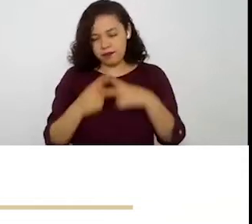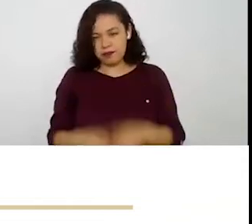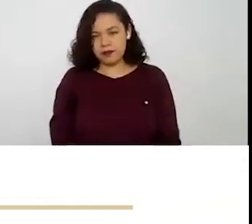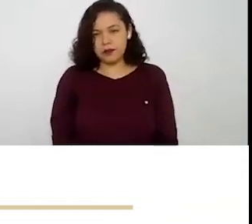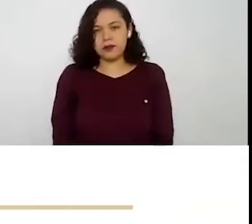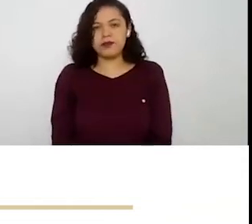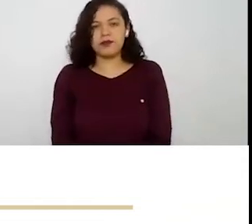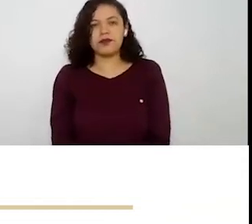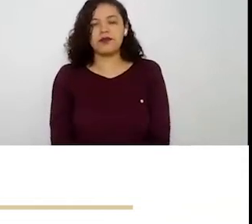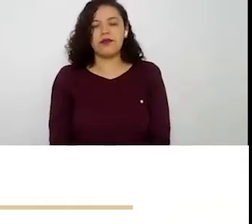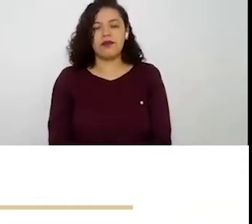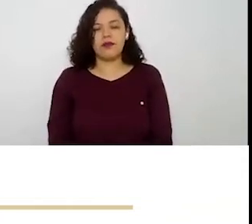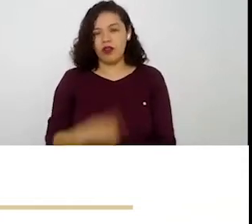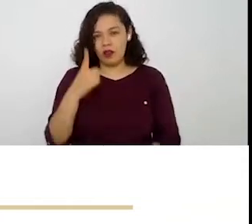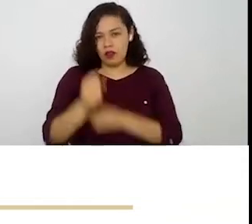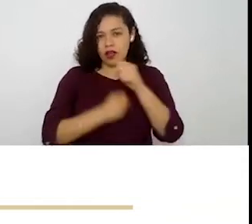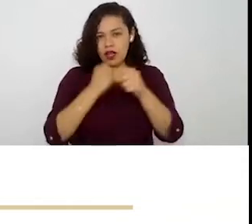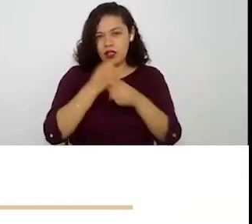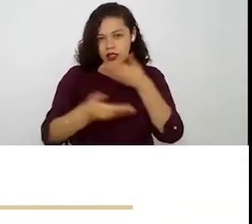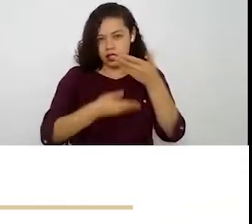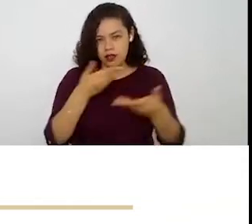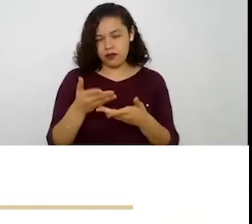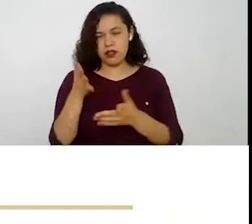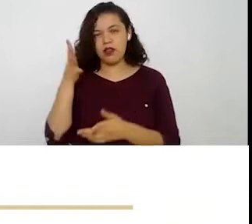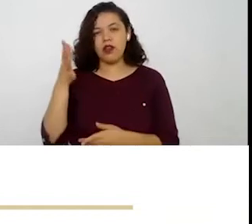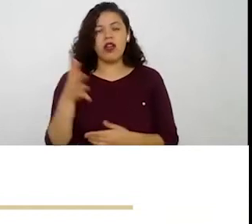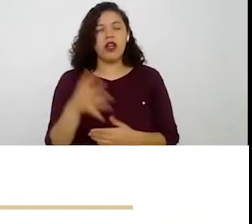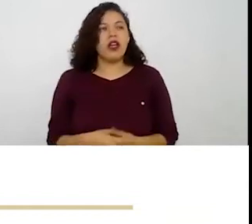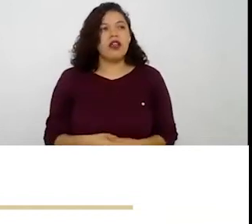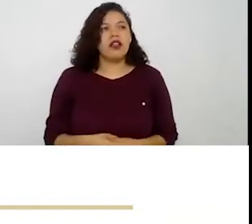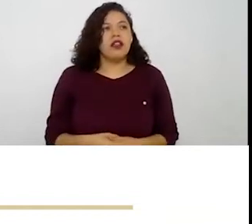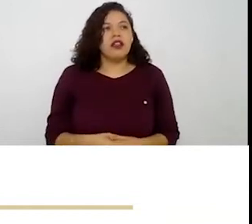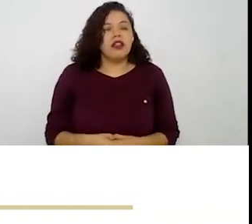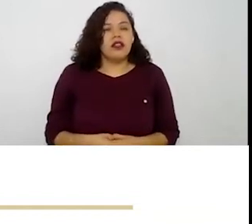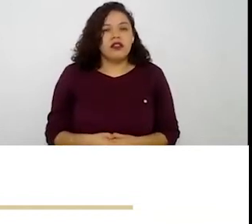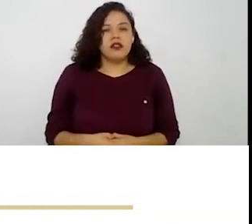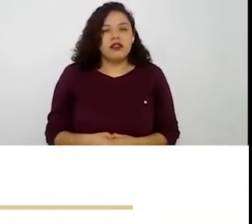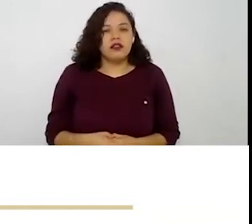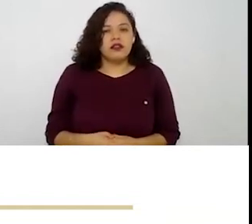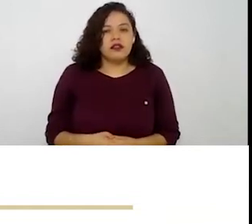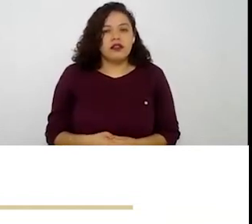la proyección anual de servicios también es algo que que nosotros podemos